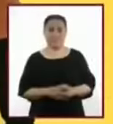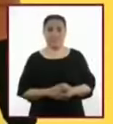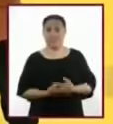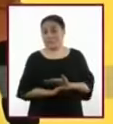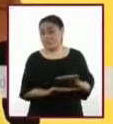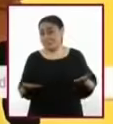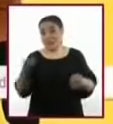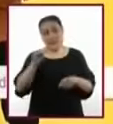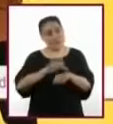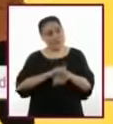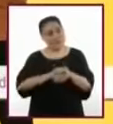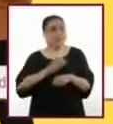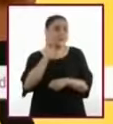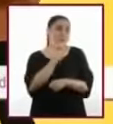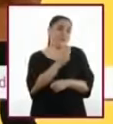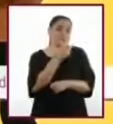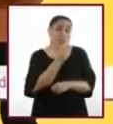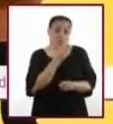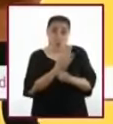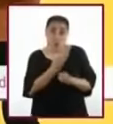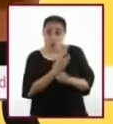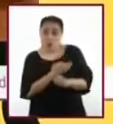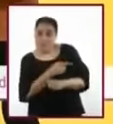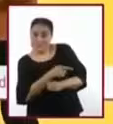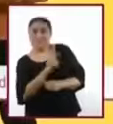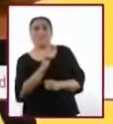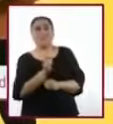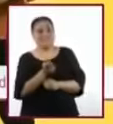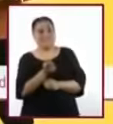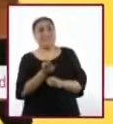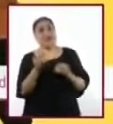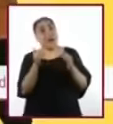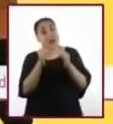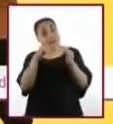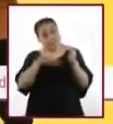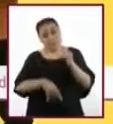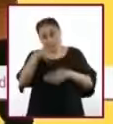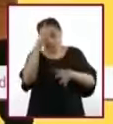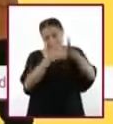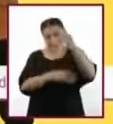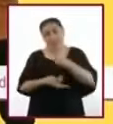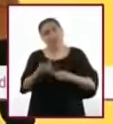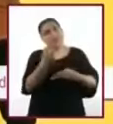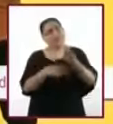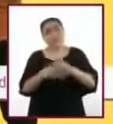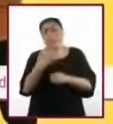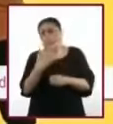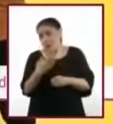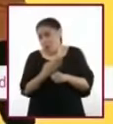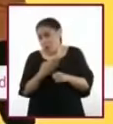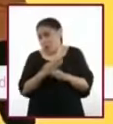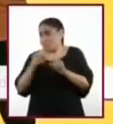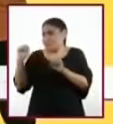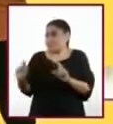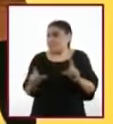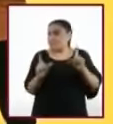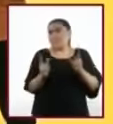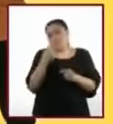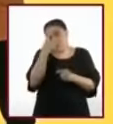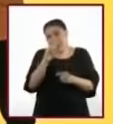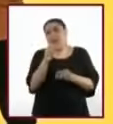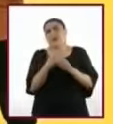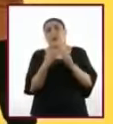Amigas y amigos, esto es Aprende en Casa. Les damos la más cordial bienvenida a esta nueva sesión dedicada a la